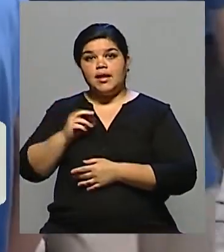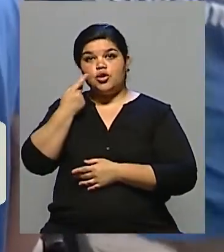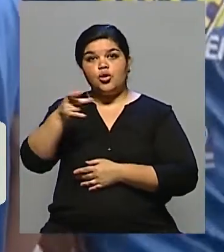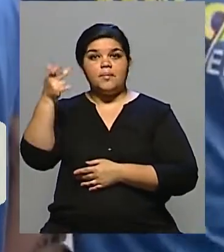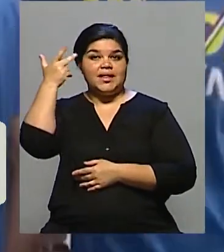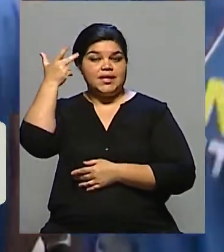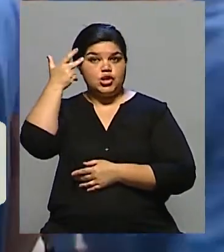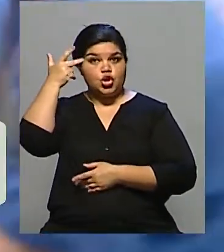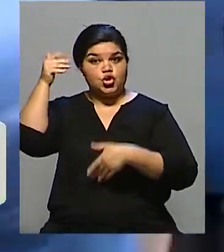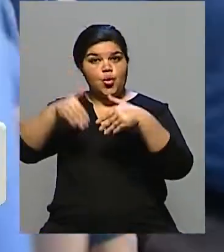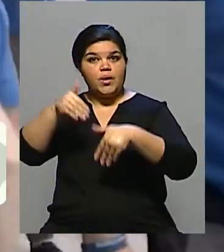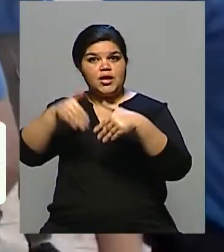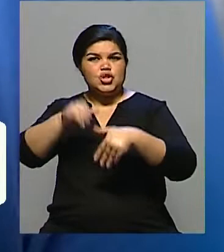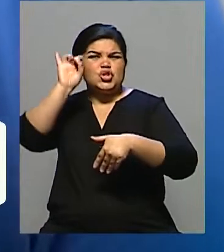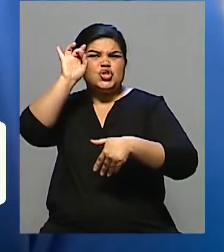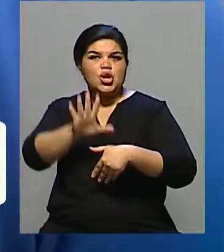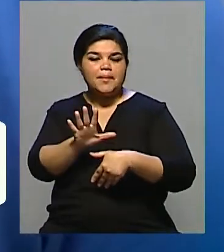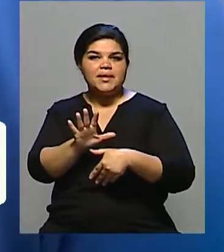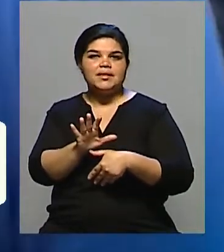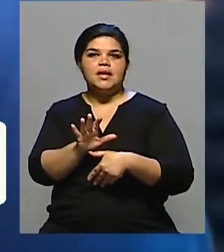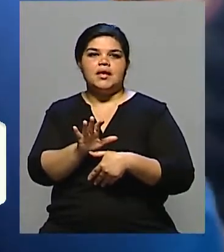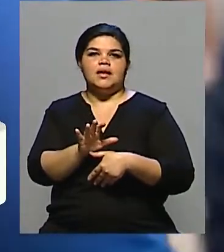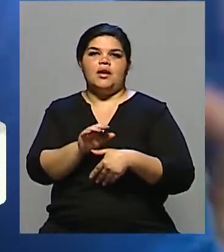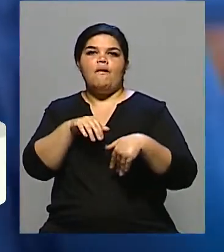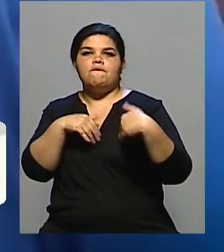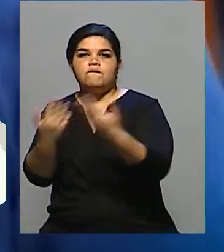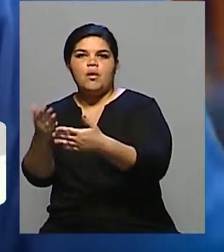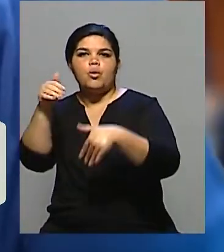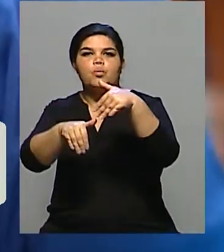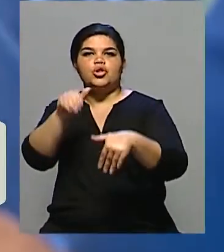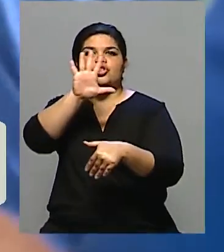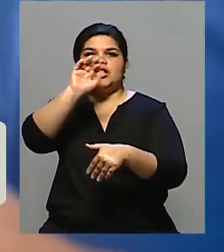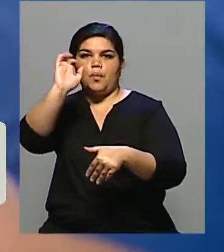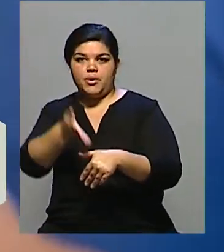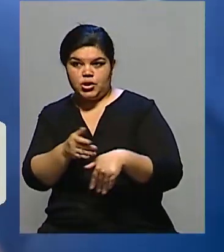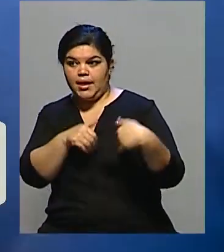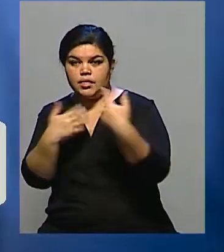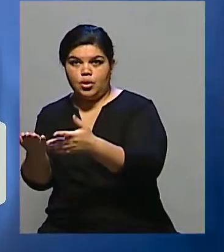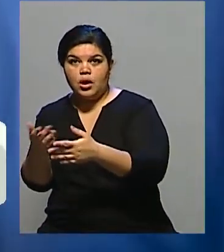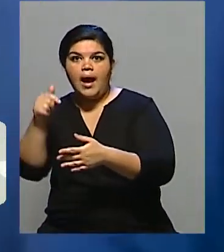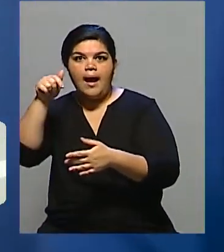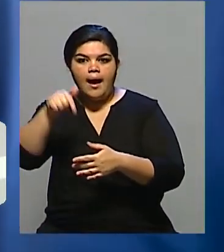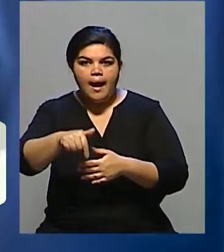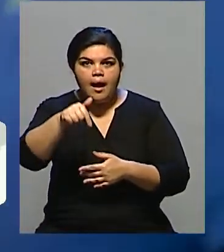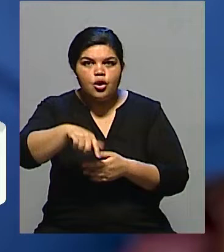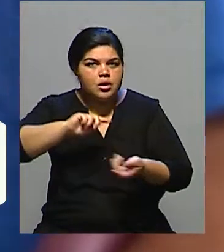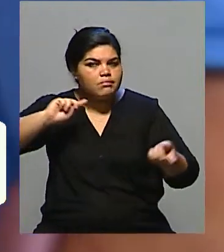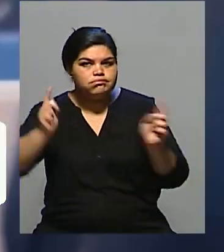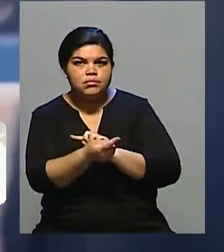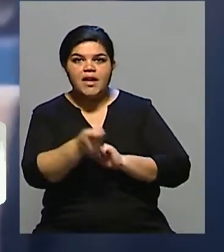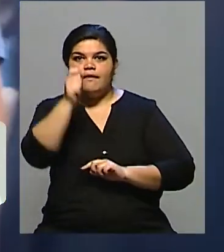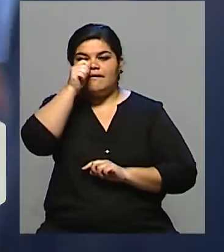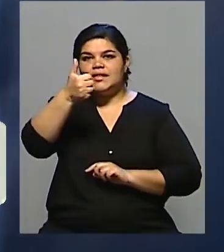obtuvo solamente el 5% de los votos, mientras en las actuales llegó a la mayoría con el